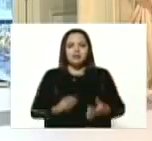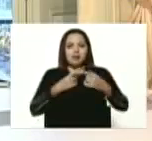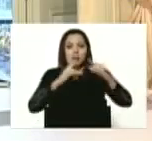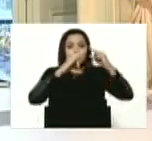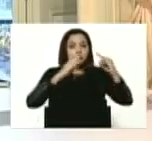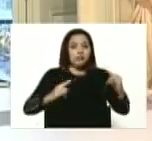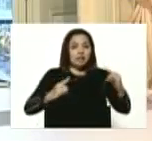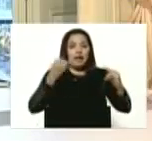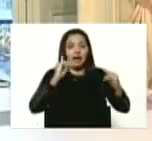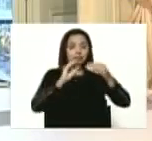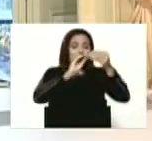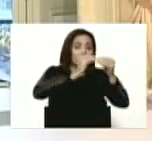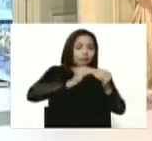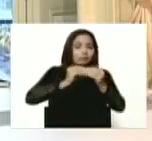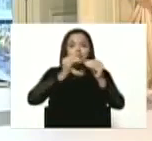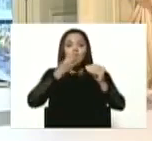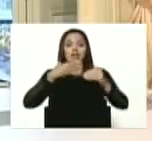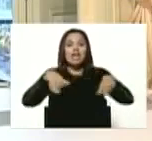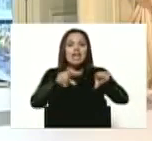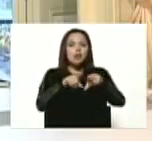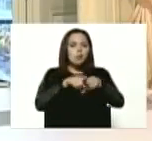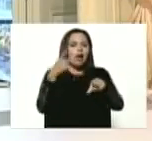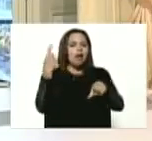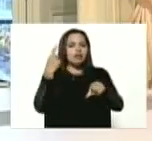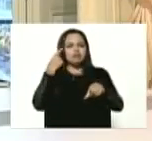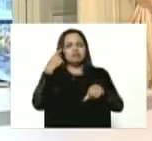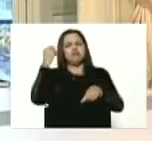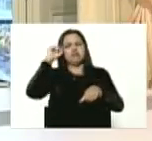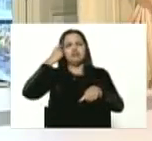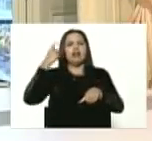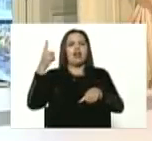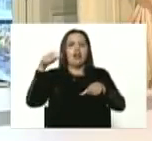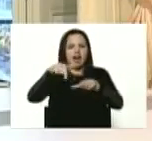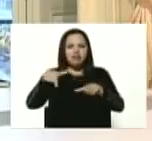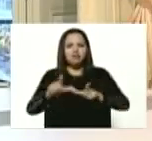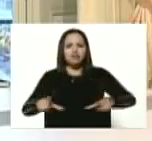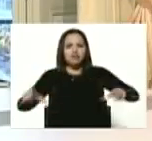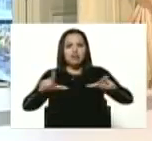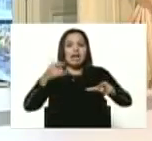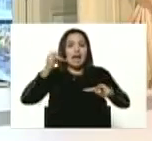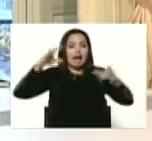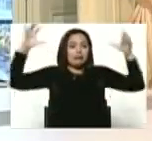tan hermosa que parecía este salón. Y allí nos cayó